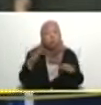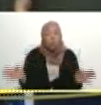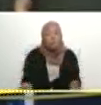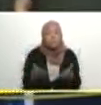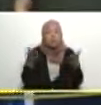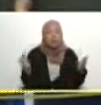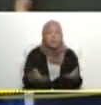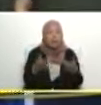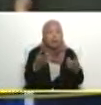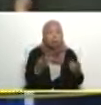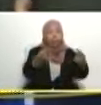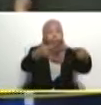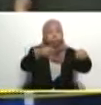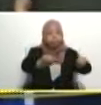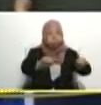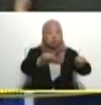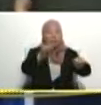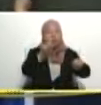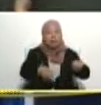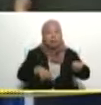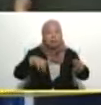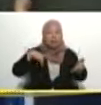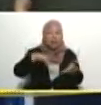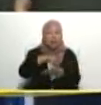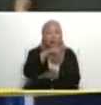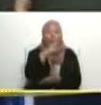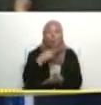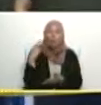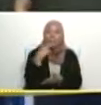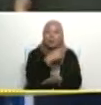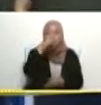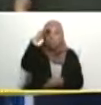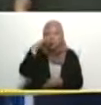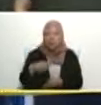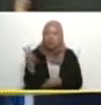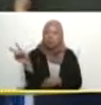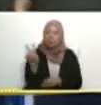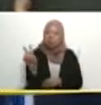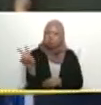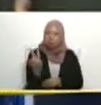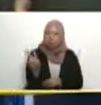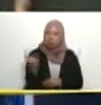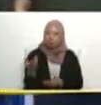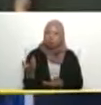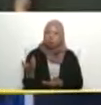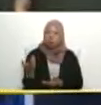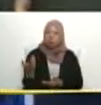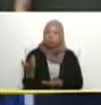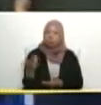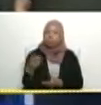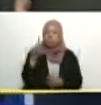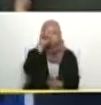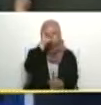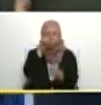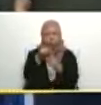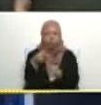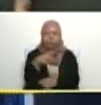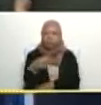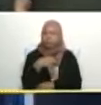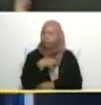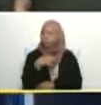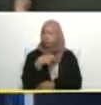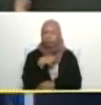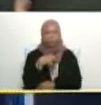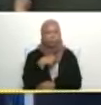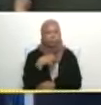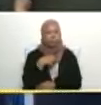para llamar a intervenciones militares, para invasiones. No lo van a lograr. Lo